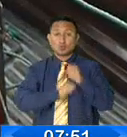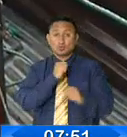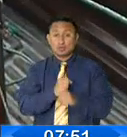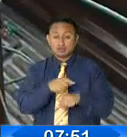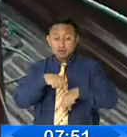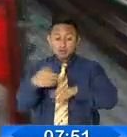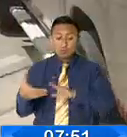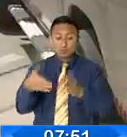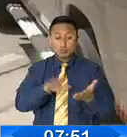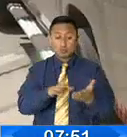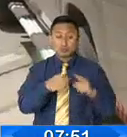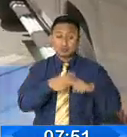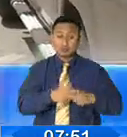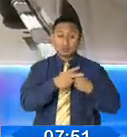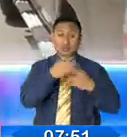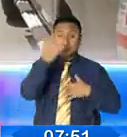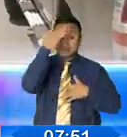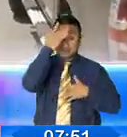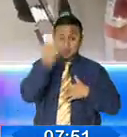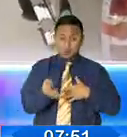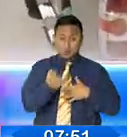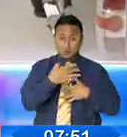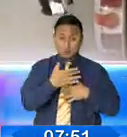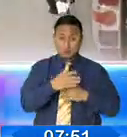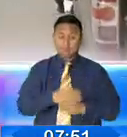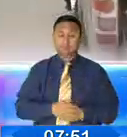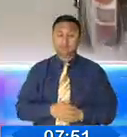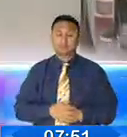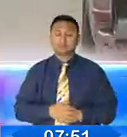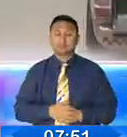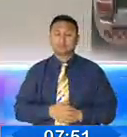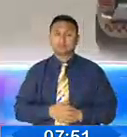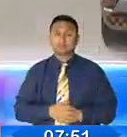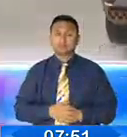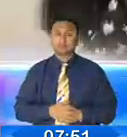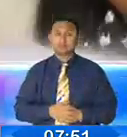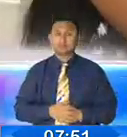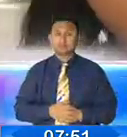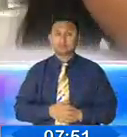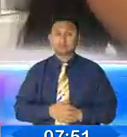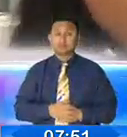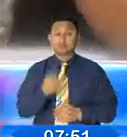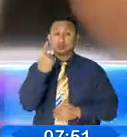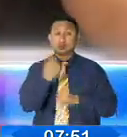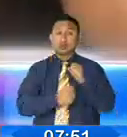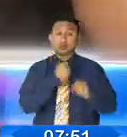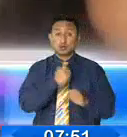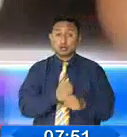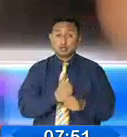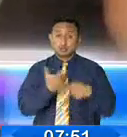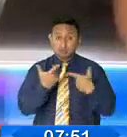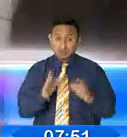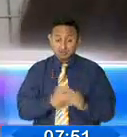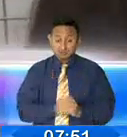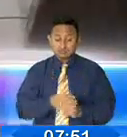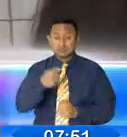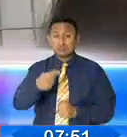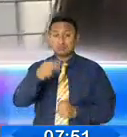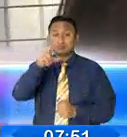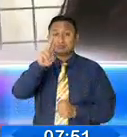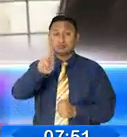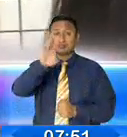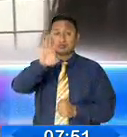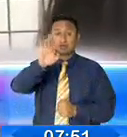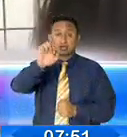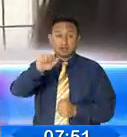a inicios de la pandemia a causas del COVID-19 en Guayaquil. A un año de este trágico hecho, Greta reclama justicia, pues